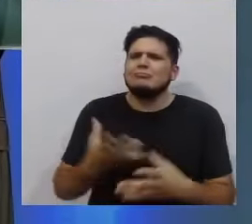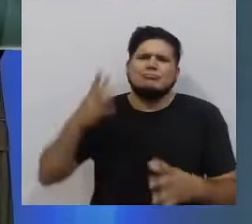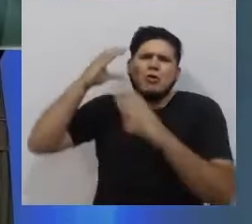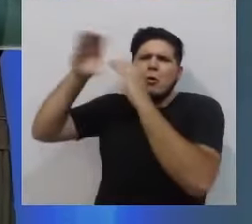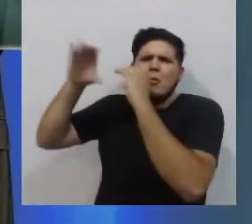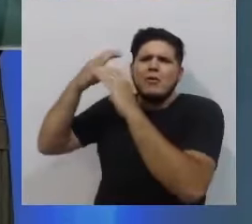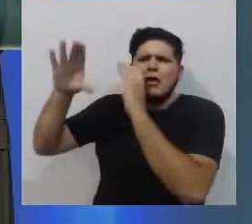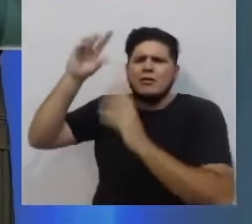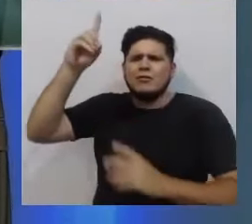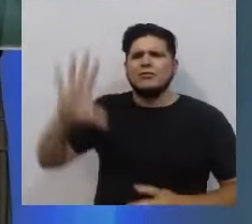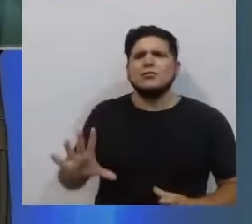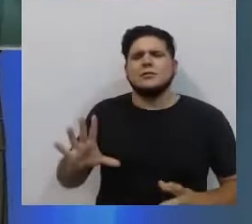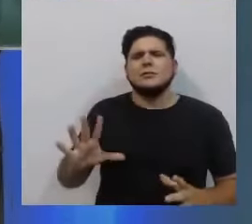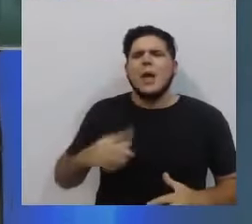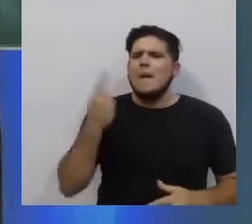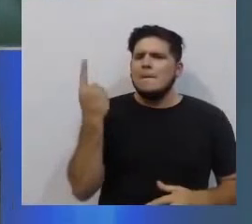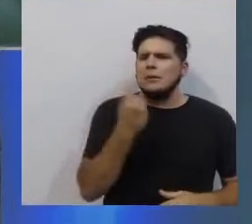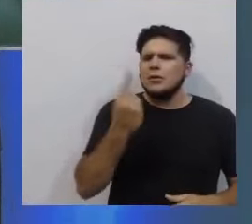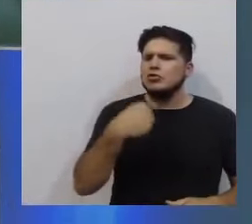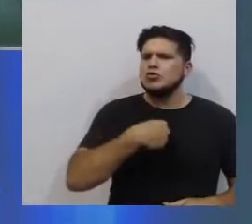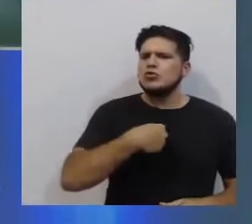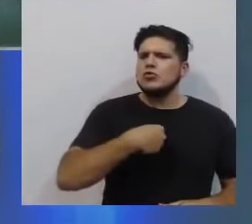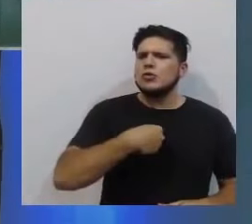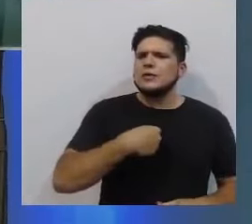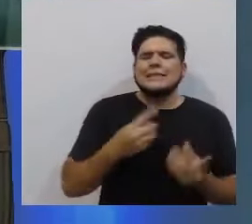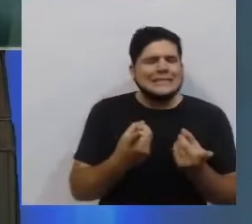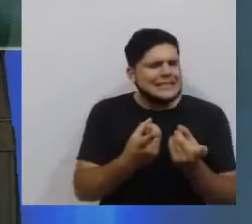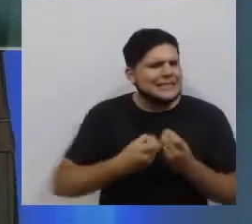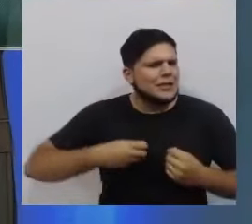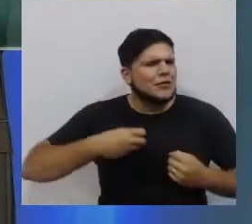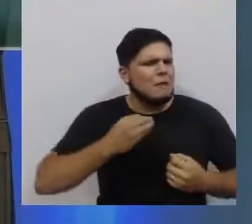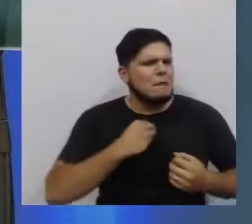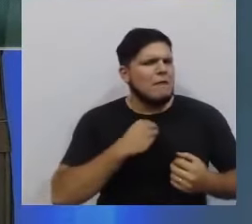le va a sorprender con niveles mayores de fe